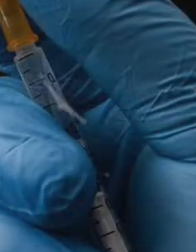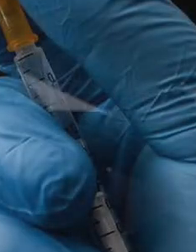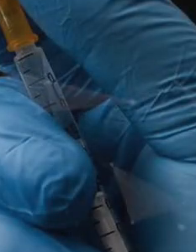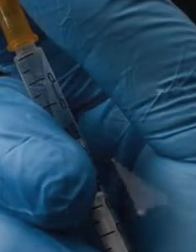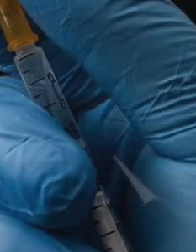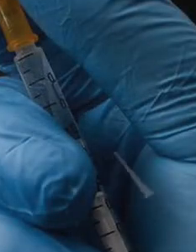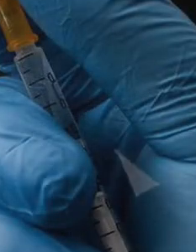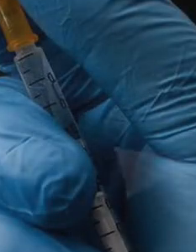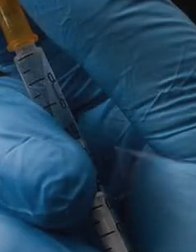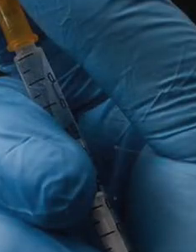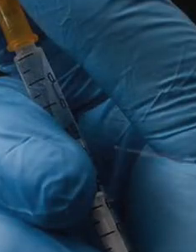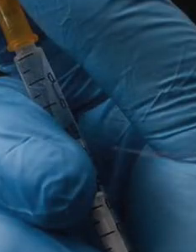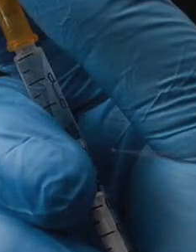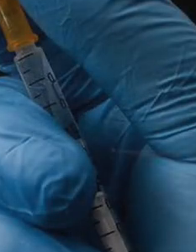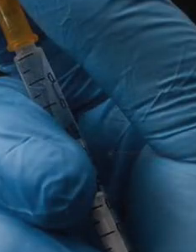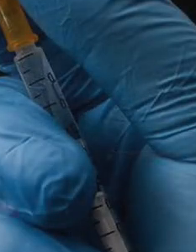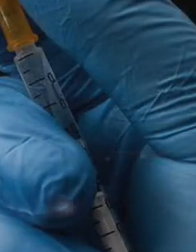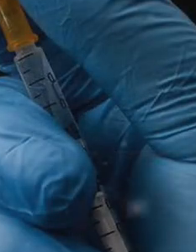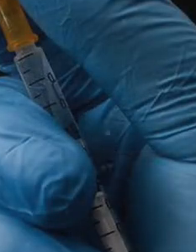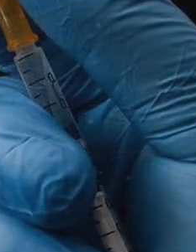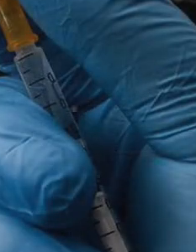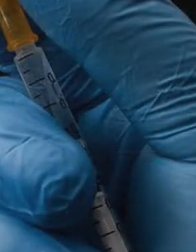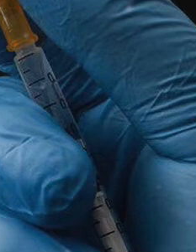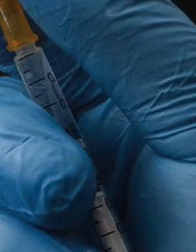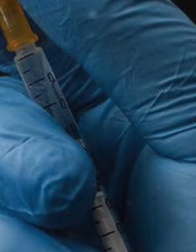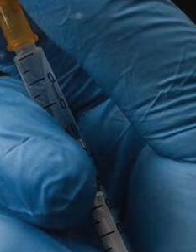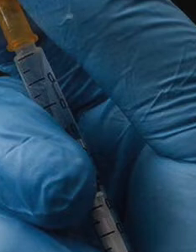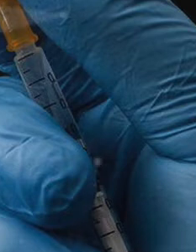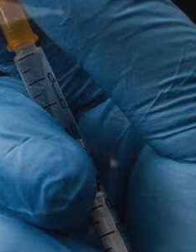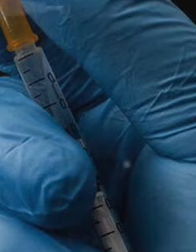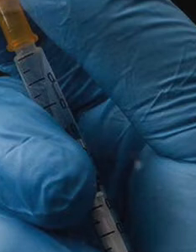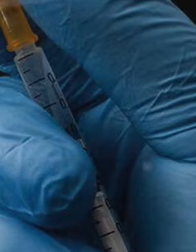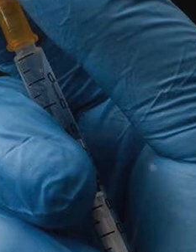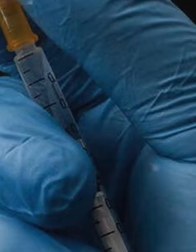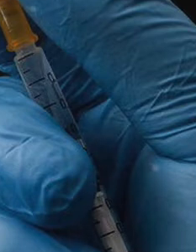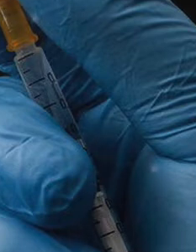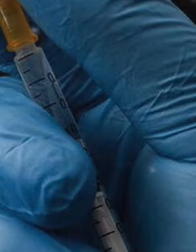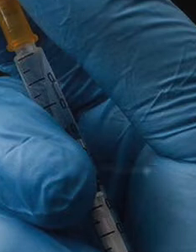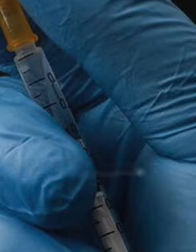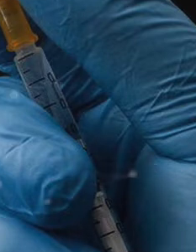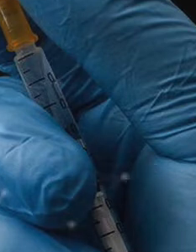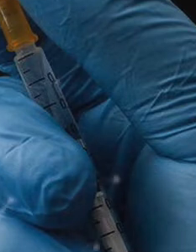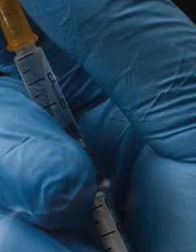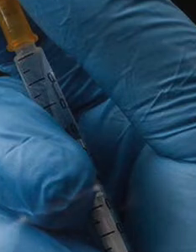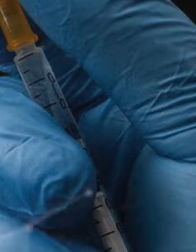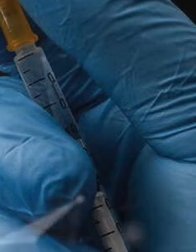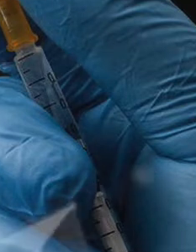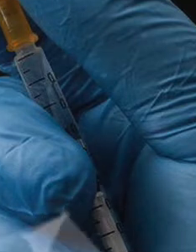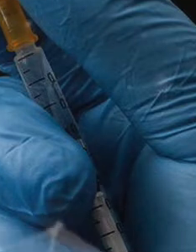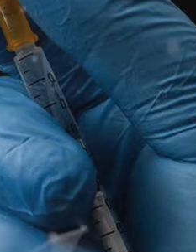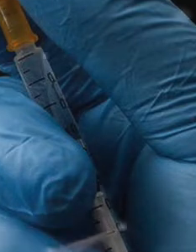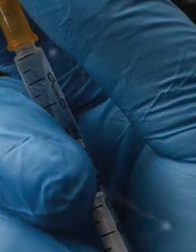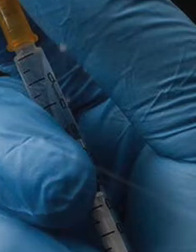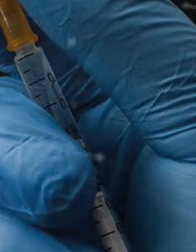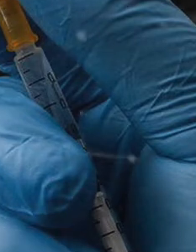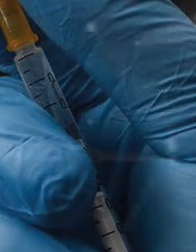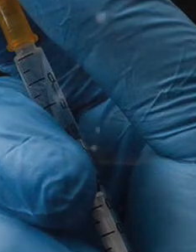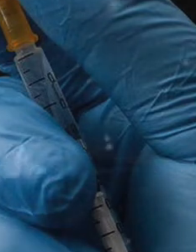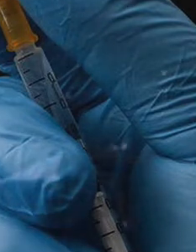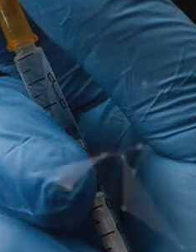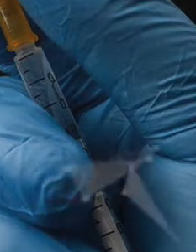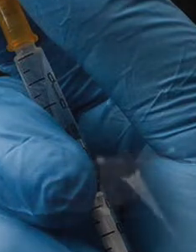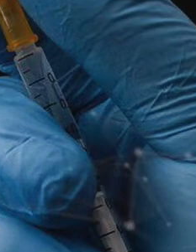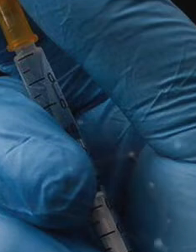Mantente informado y visita nuestra cuenta de Twitter, @escuchadiario, donde podrás encontrar notas destacadas y lo más reciente de